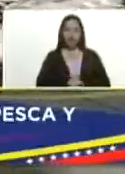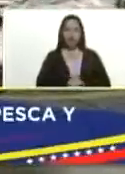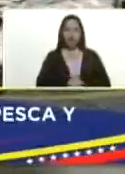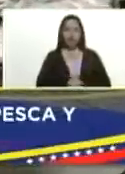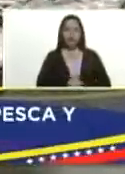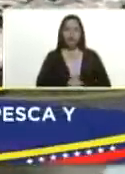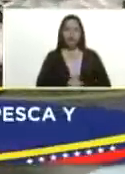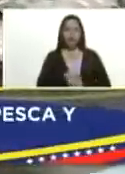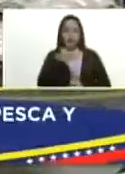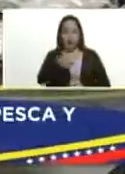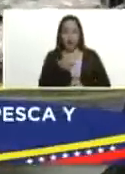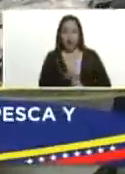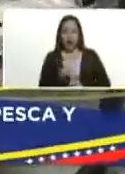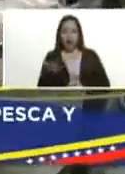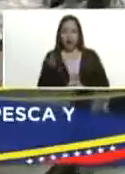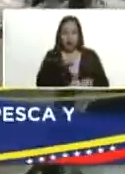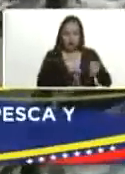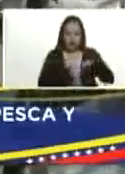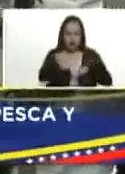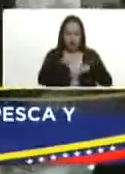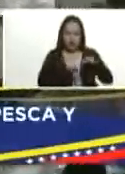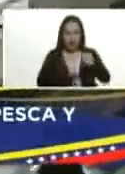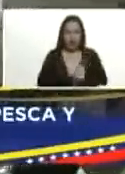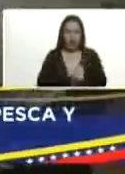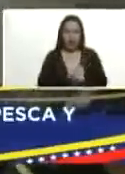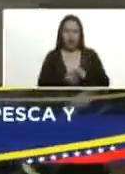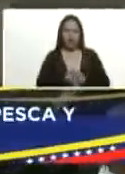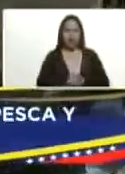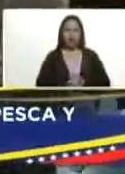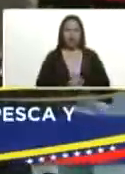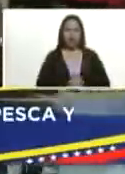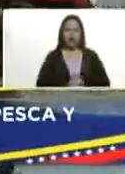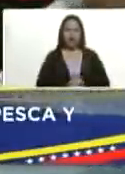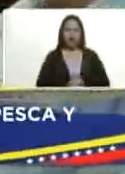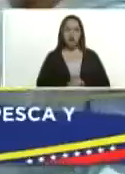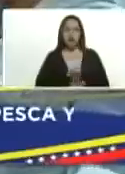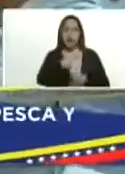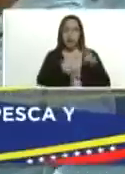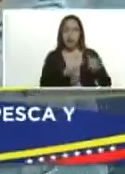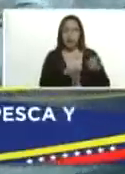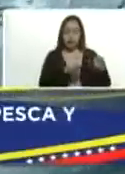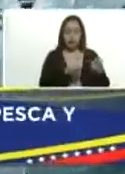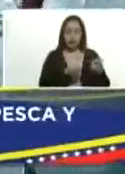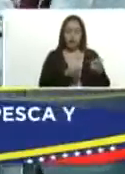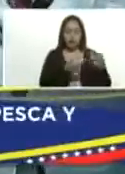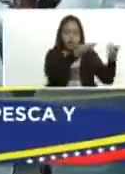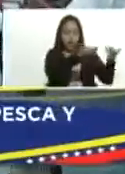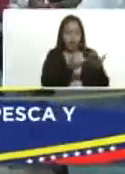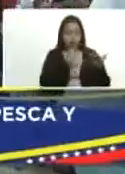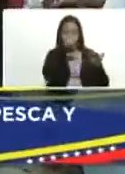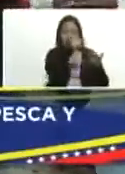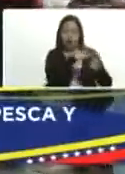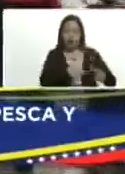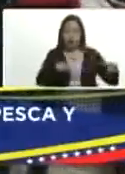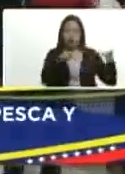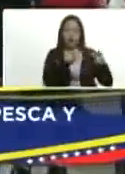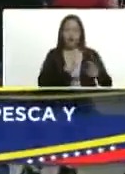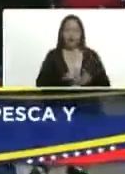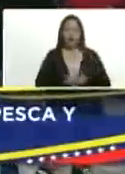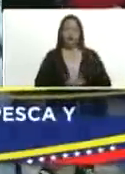Aquí estamos empaquetando el producto, ¿verdad? La recepción viene desde allá.